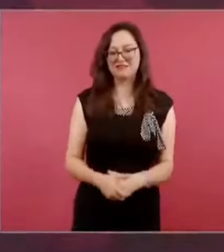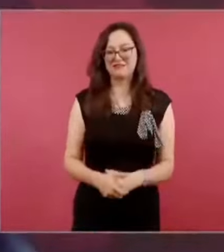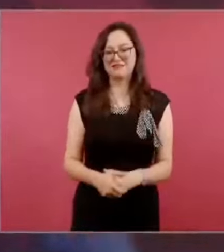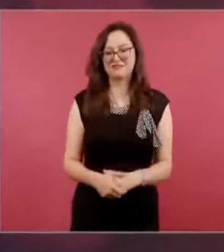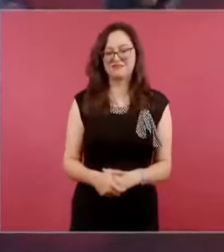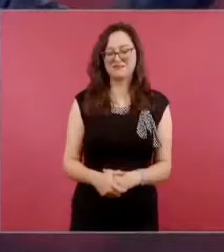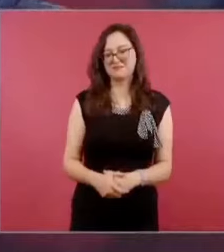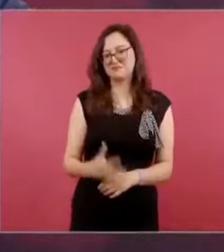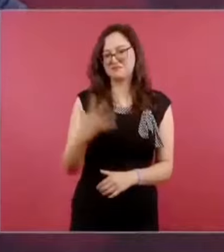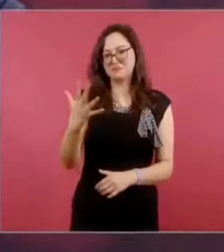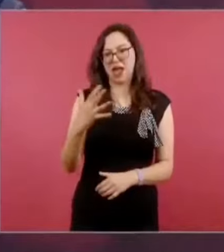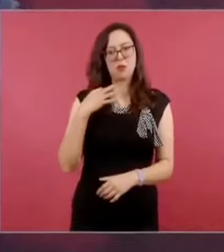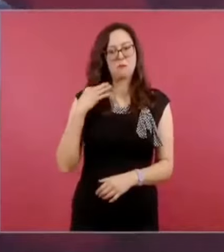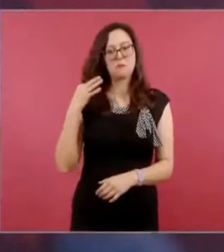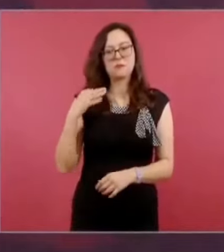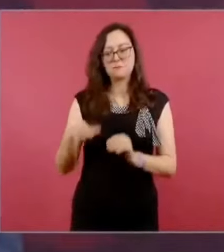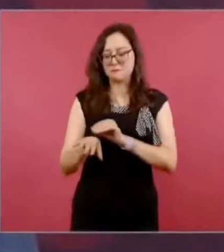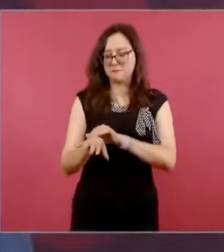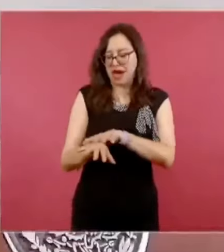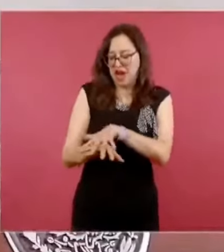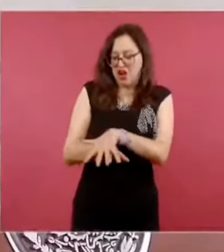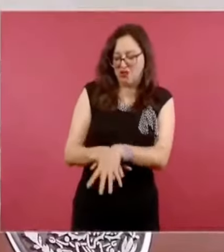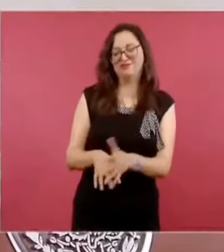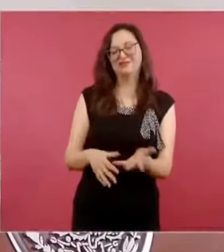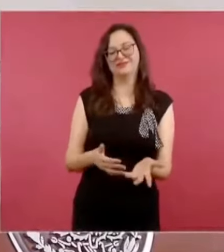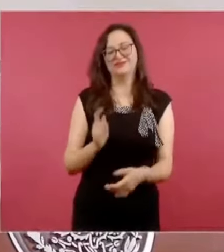Y por eso lo dije,